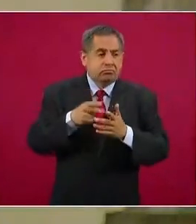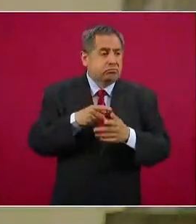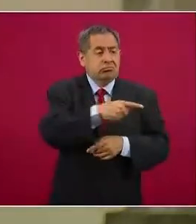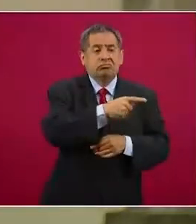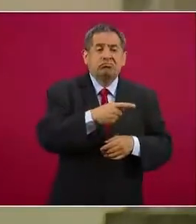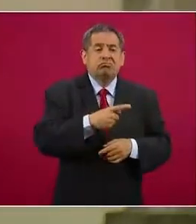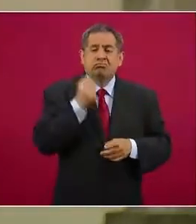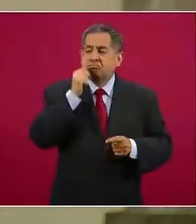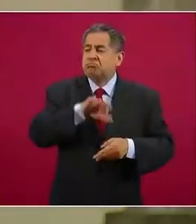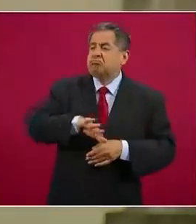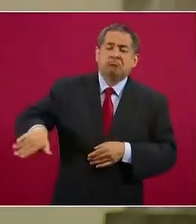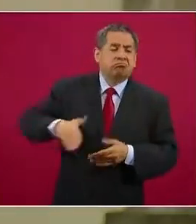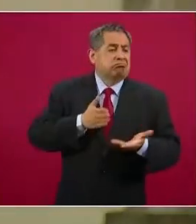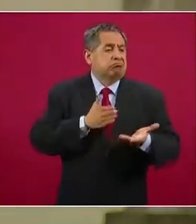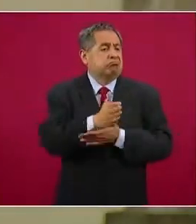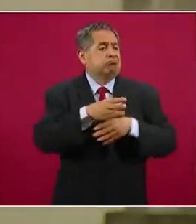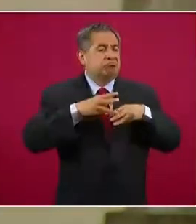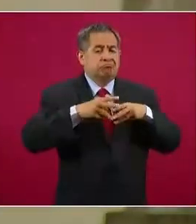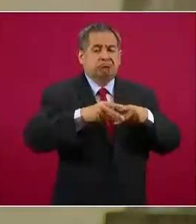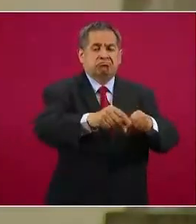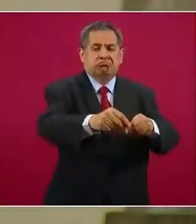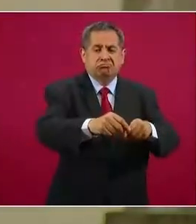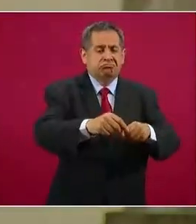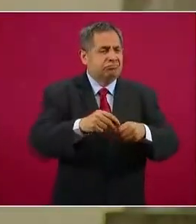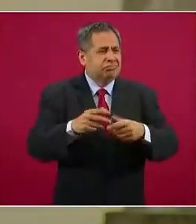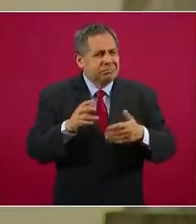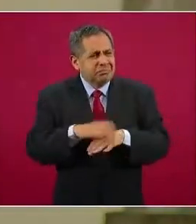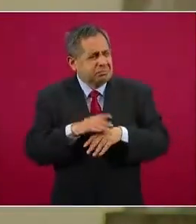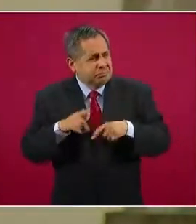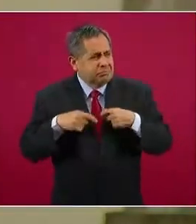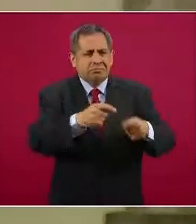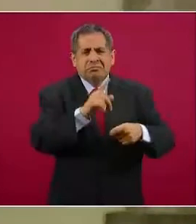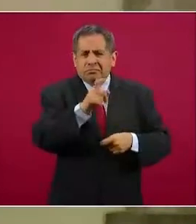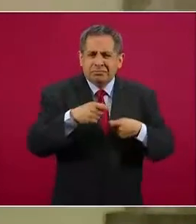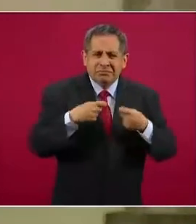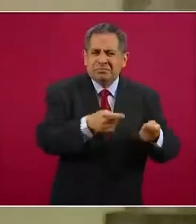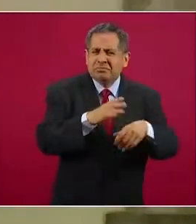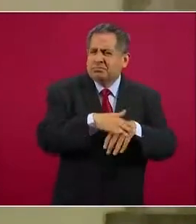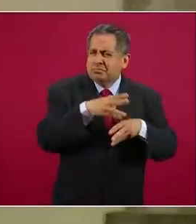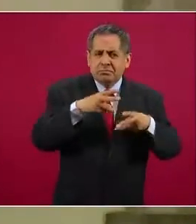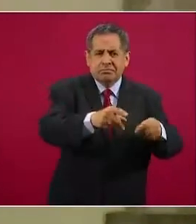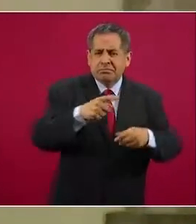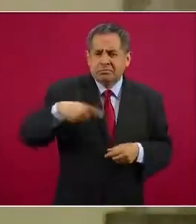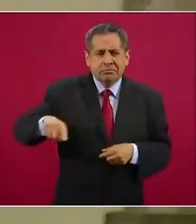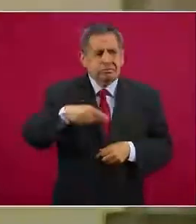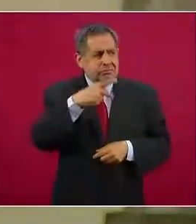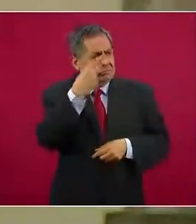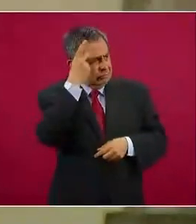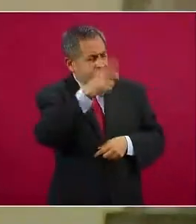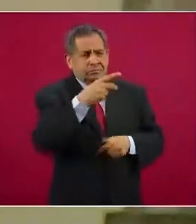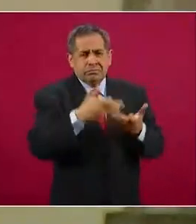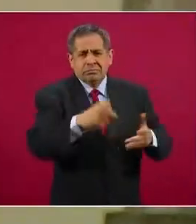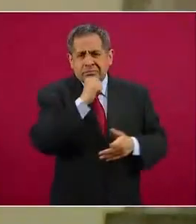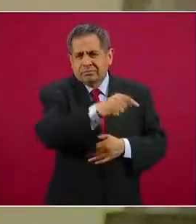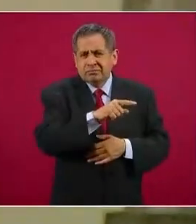vez. Otra vez, ¿por qué se les soltaron tanta agua y por qué están sembrando? De nuevo los caciques.